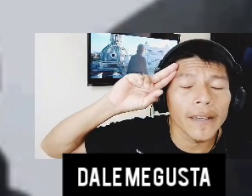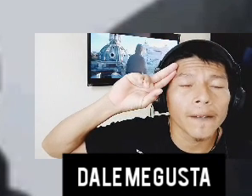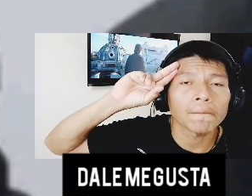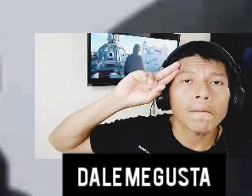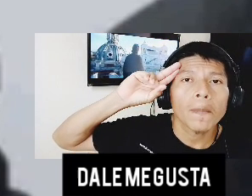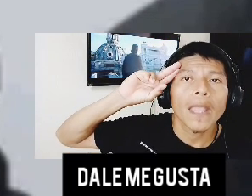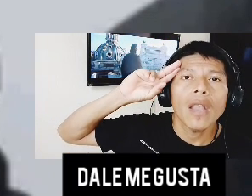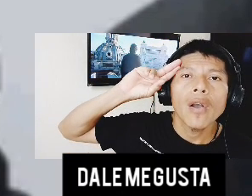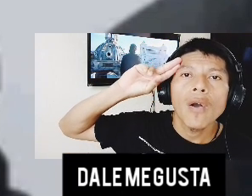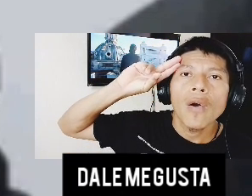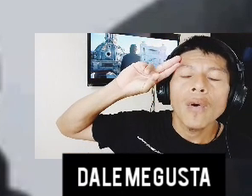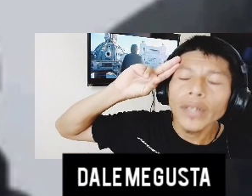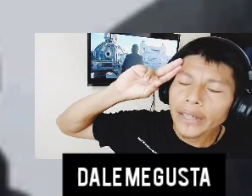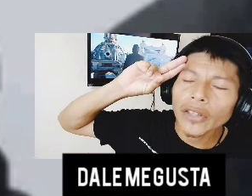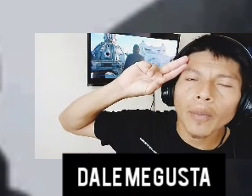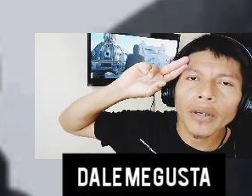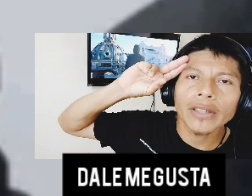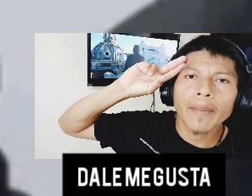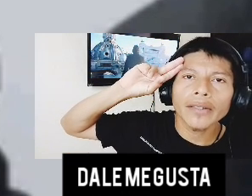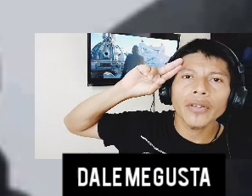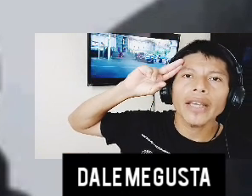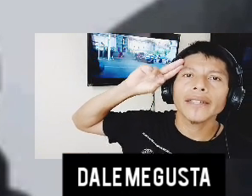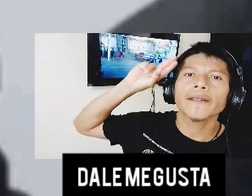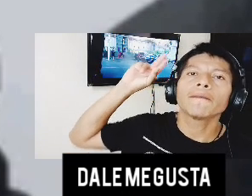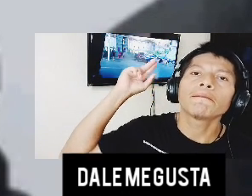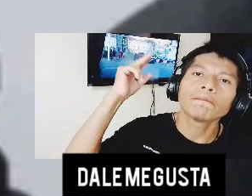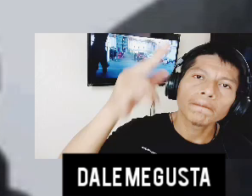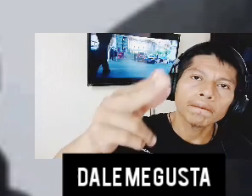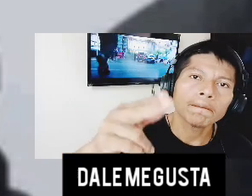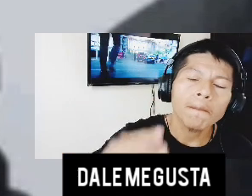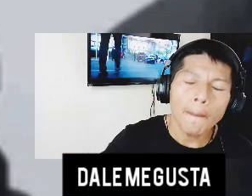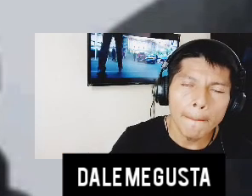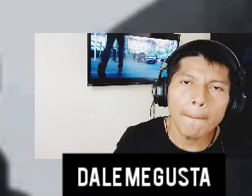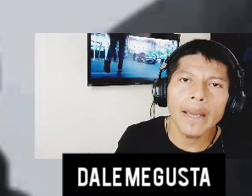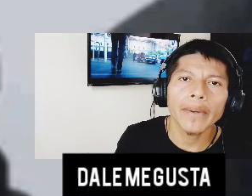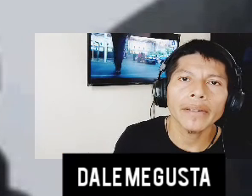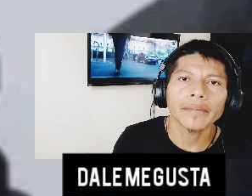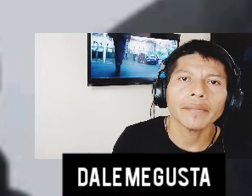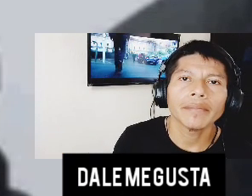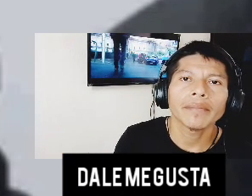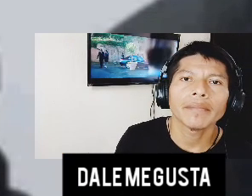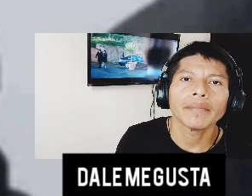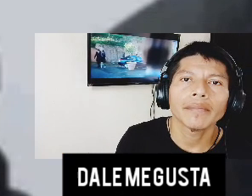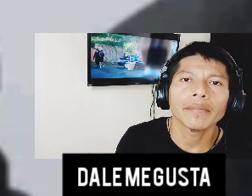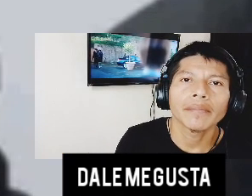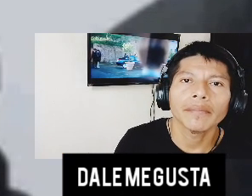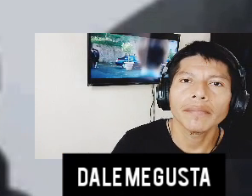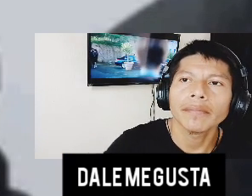un excelente ombligo de semana, señores. Bye, bye.